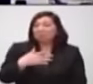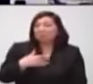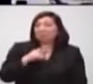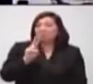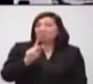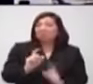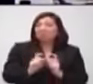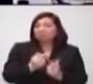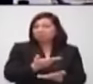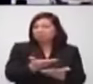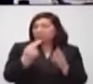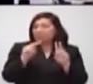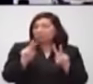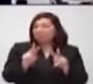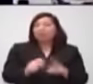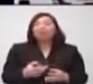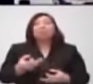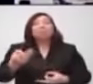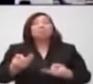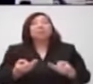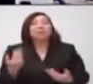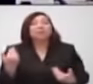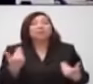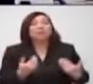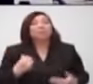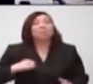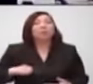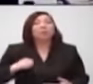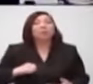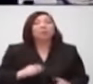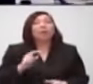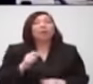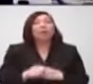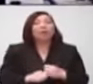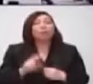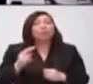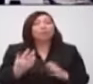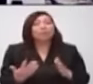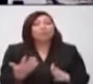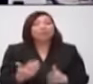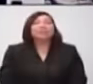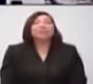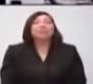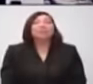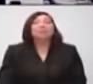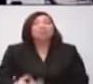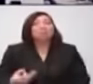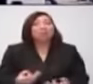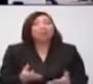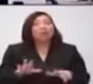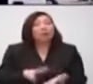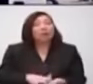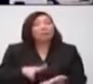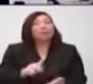señores congresistas el presupuesto de inversión de la Municipalidad en el 2015, que fue parte del presupuesto y